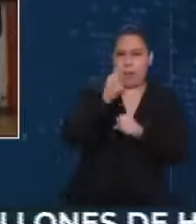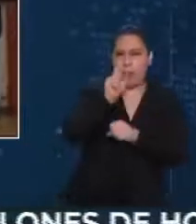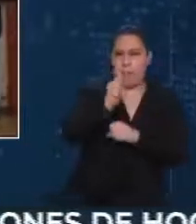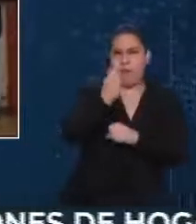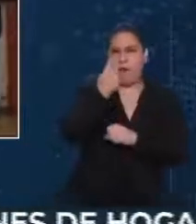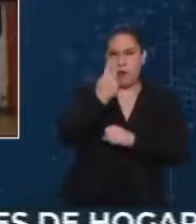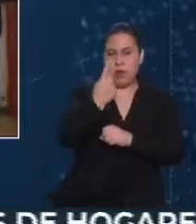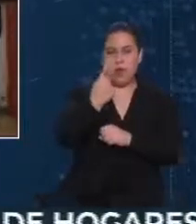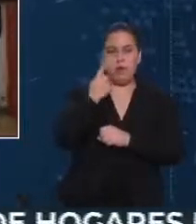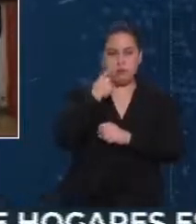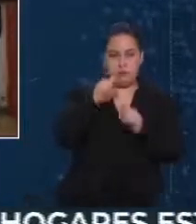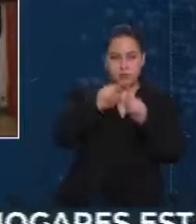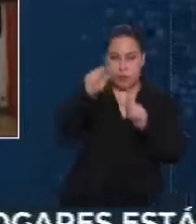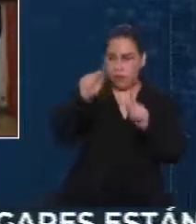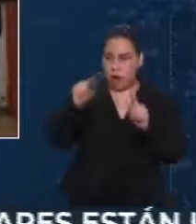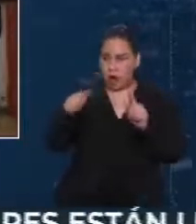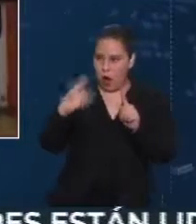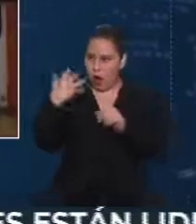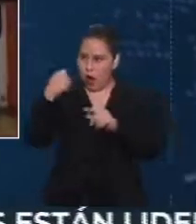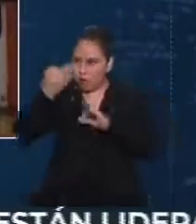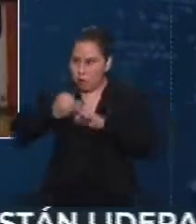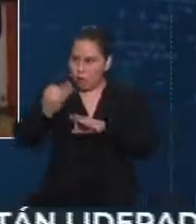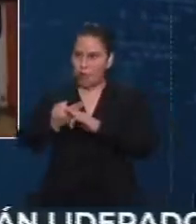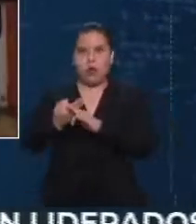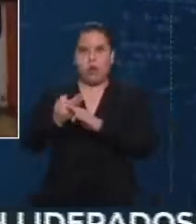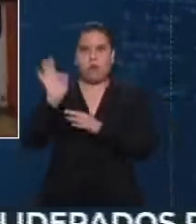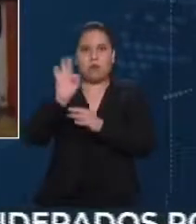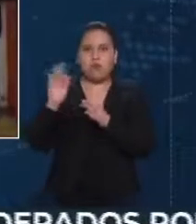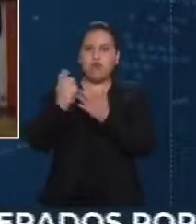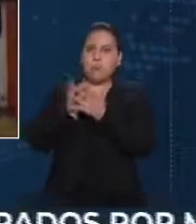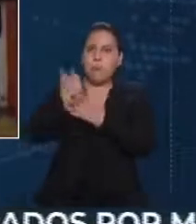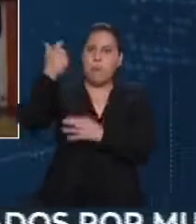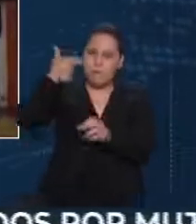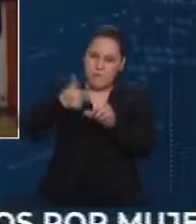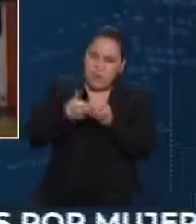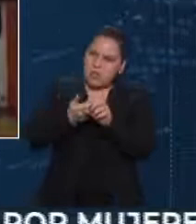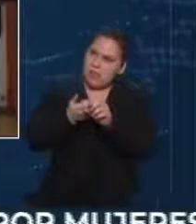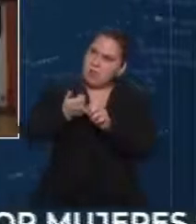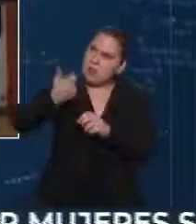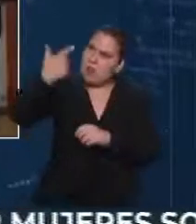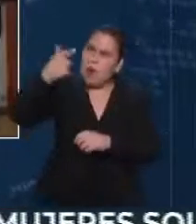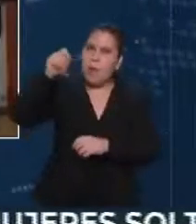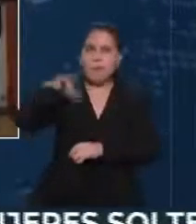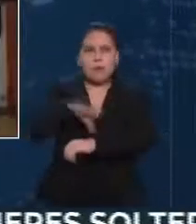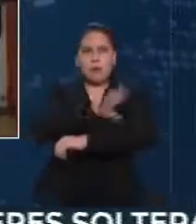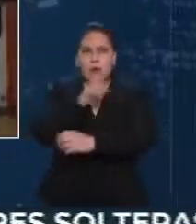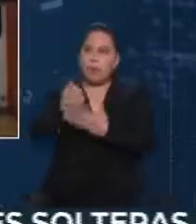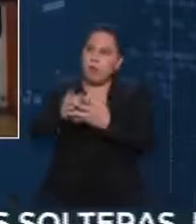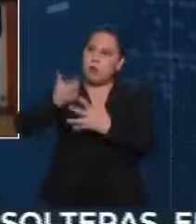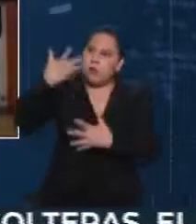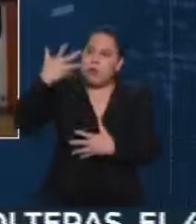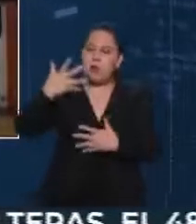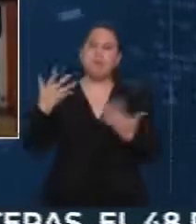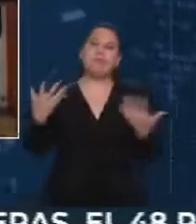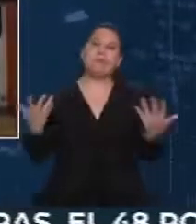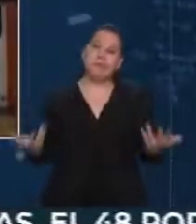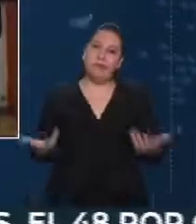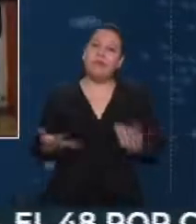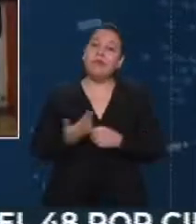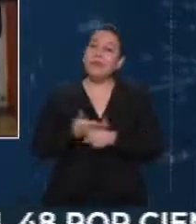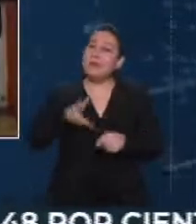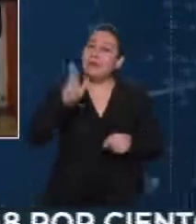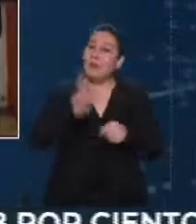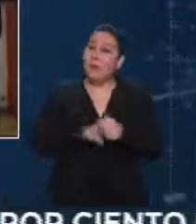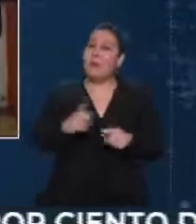ver porcentajes de incremento muy altos, ¿no? Eso afecta particularmente a uno de los componentes